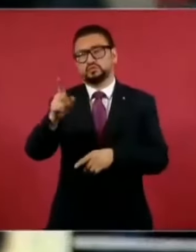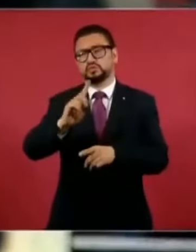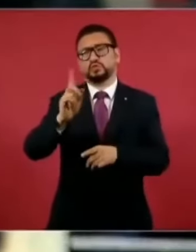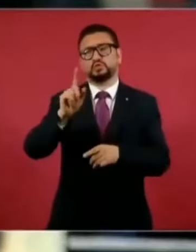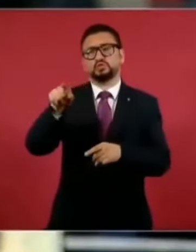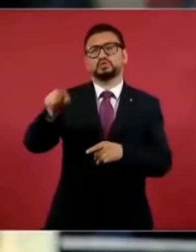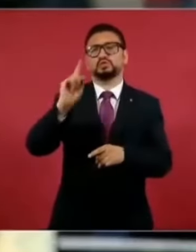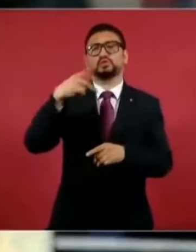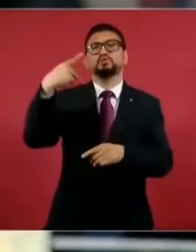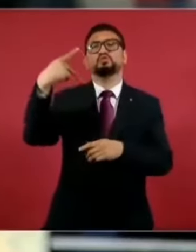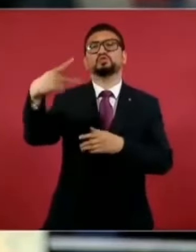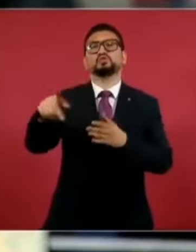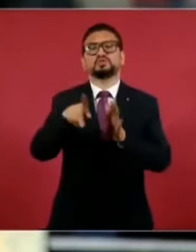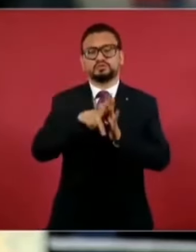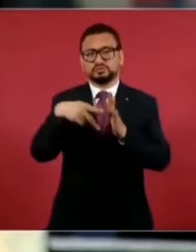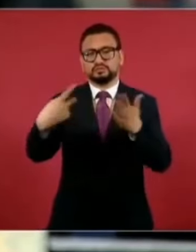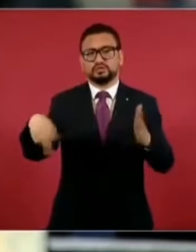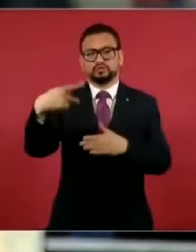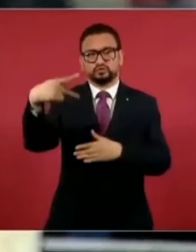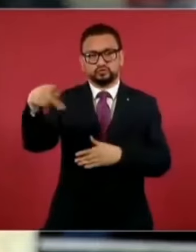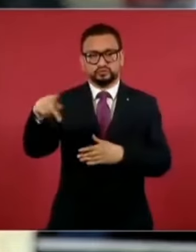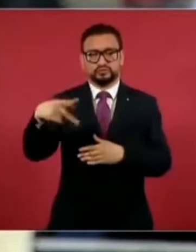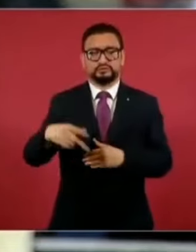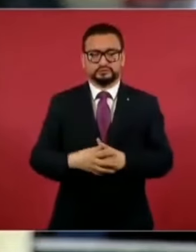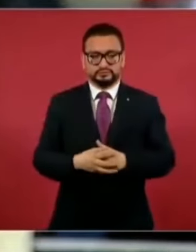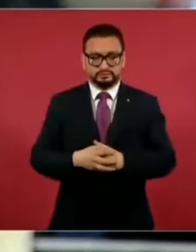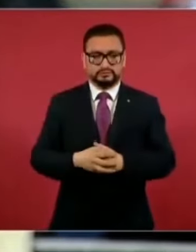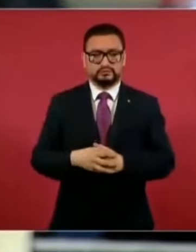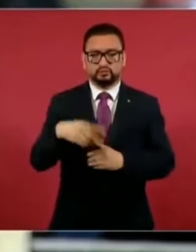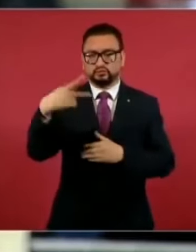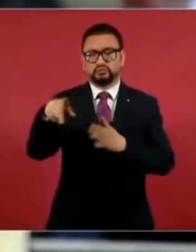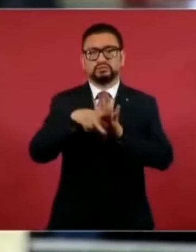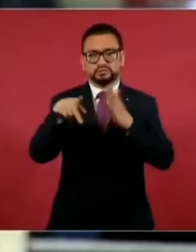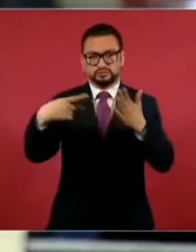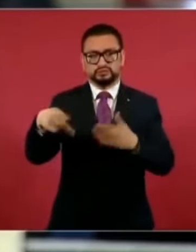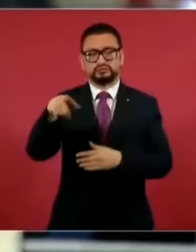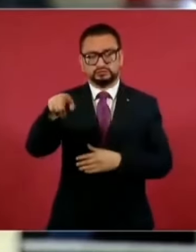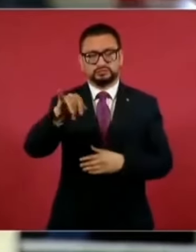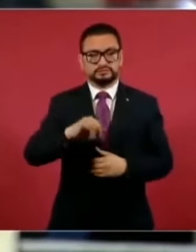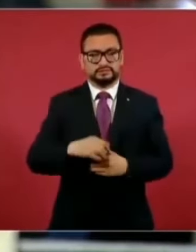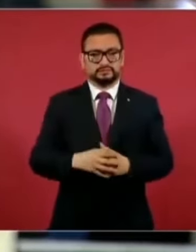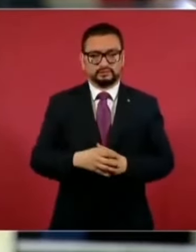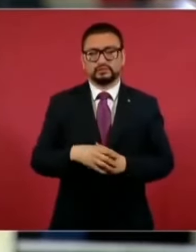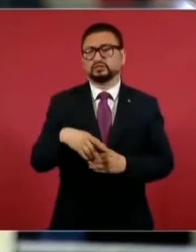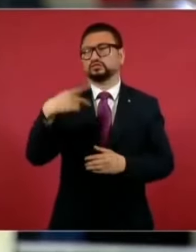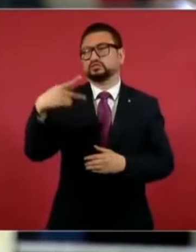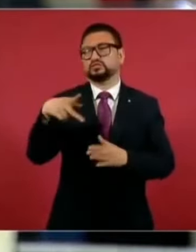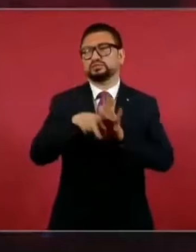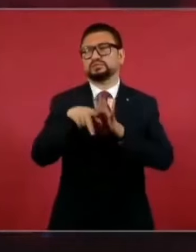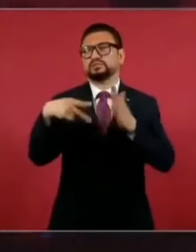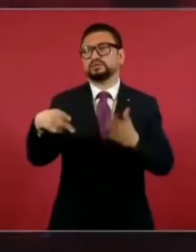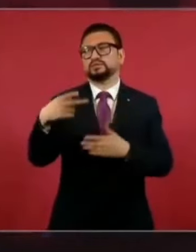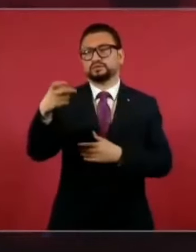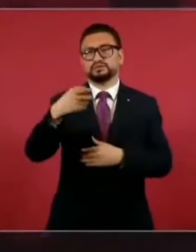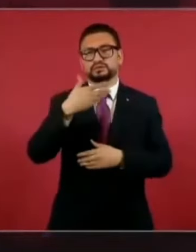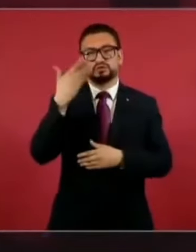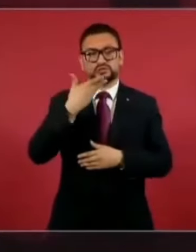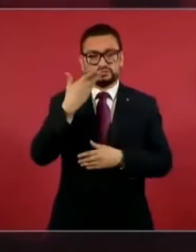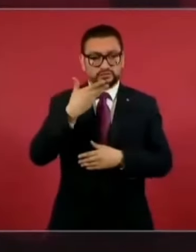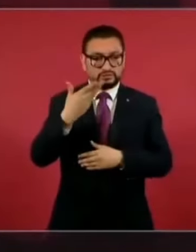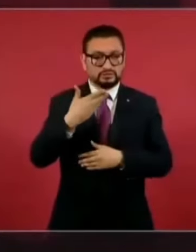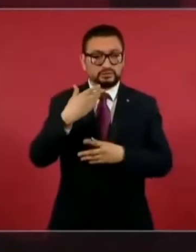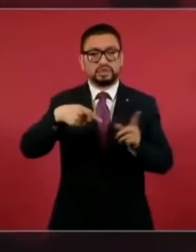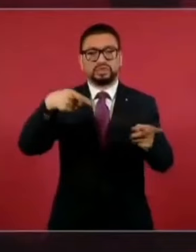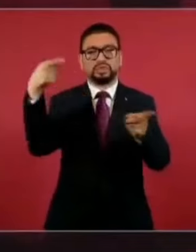tu periódico. No. Tu periódico sí. Con tu periódico es,